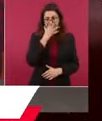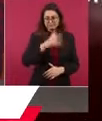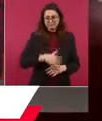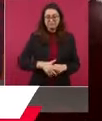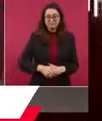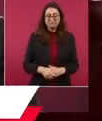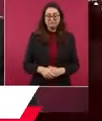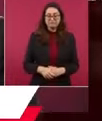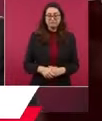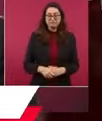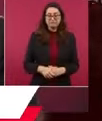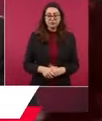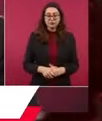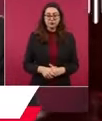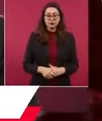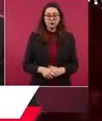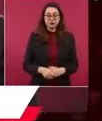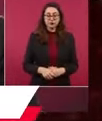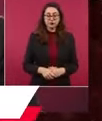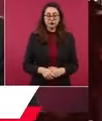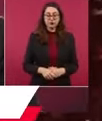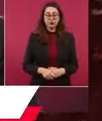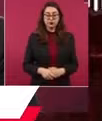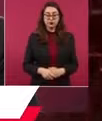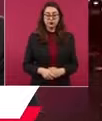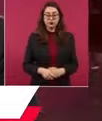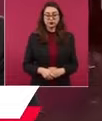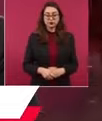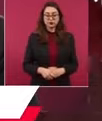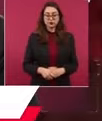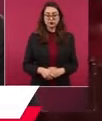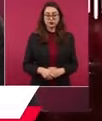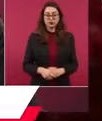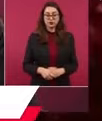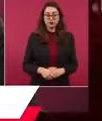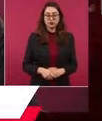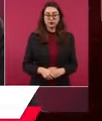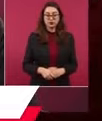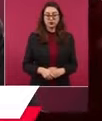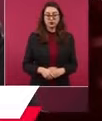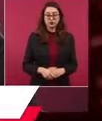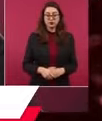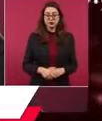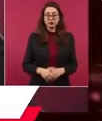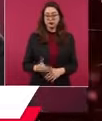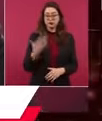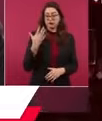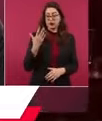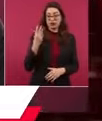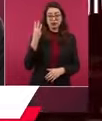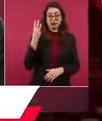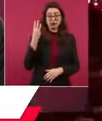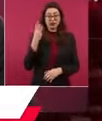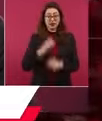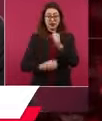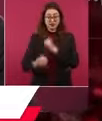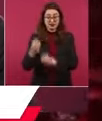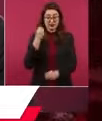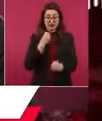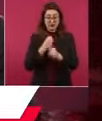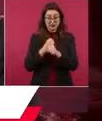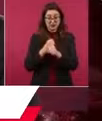gobierno. Entonces preguntó el presidente, ¿acaso no sabía el presidente, en este caso